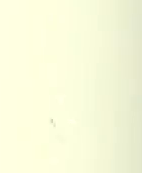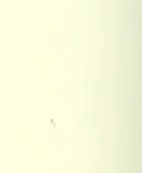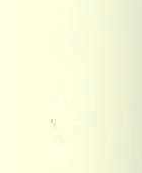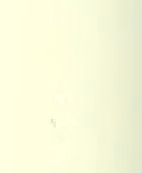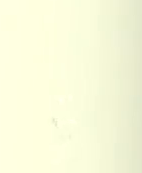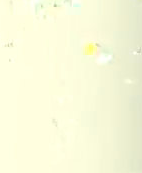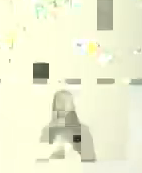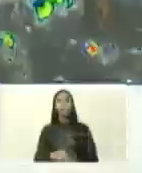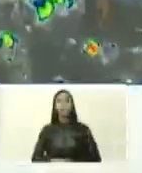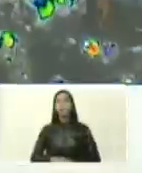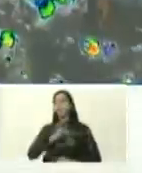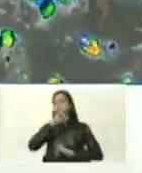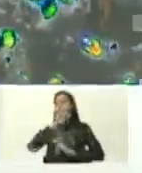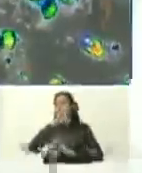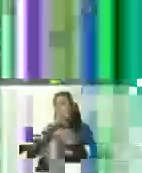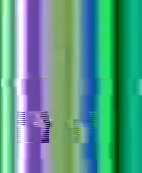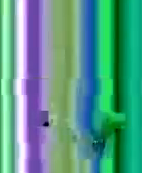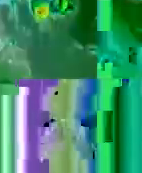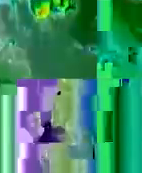conspiración.